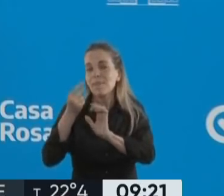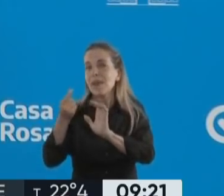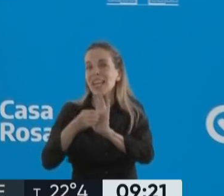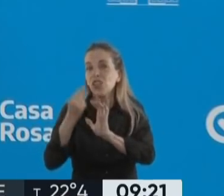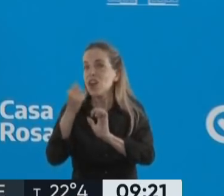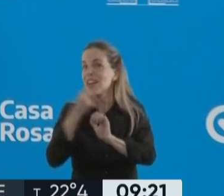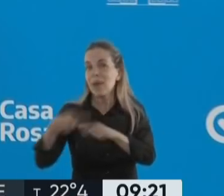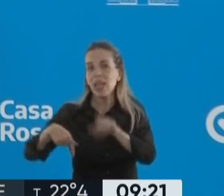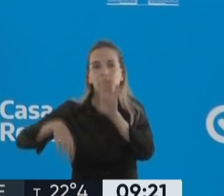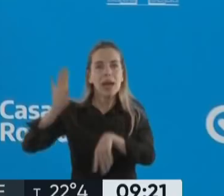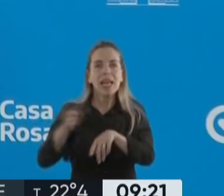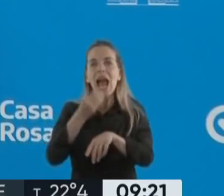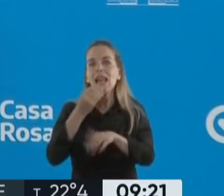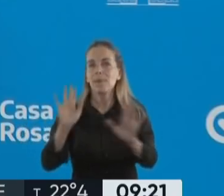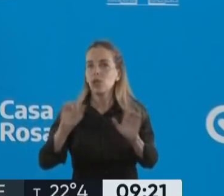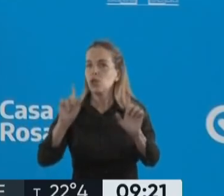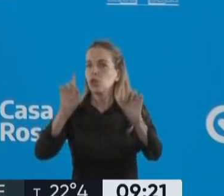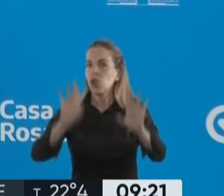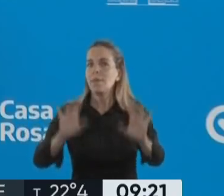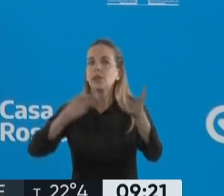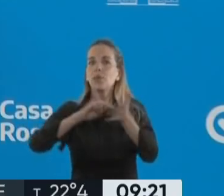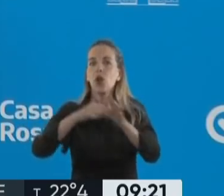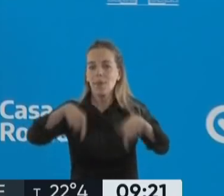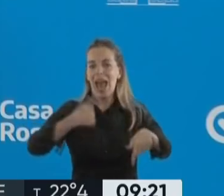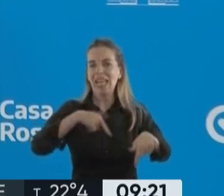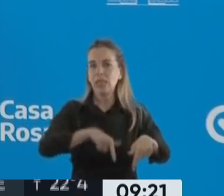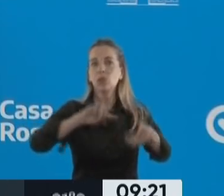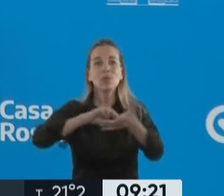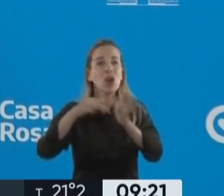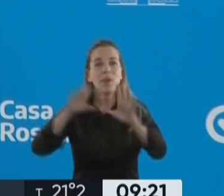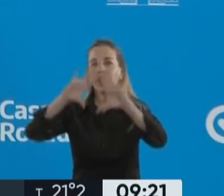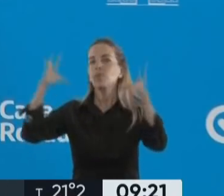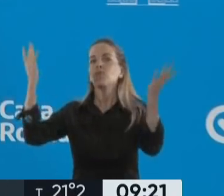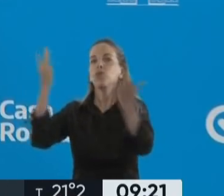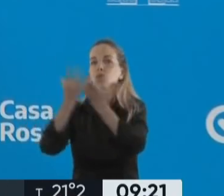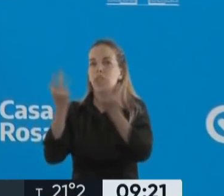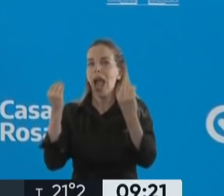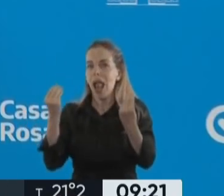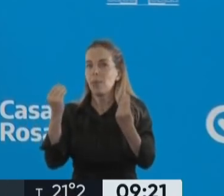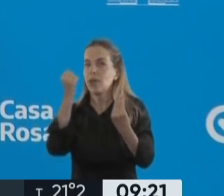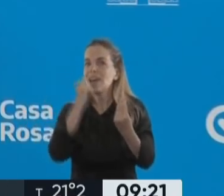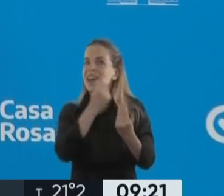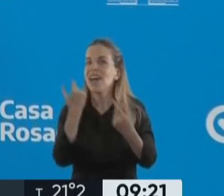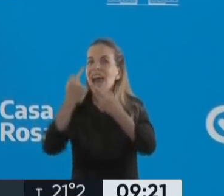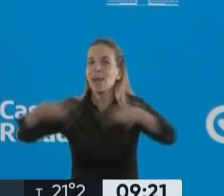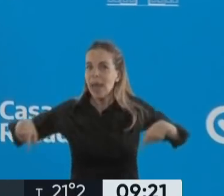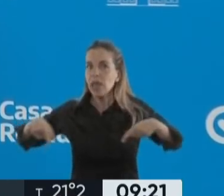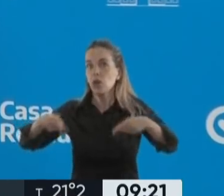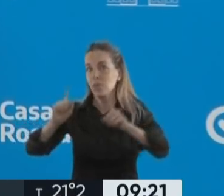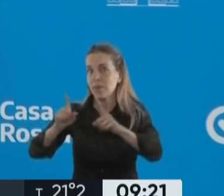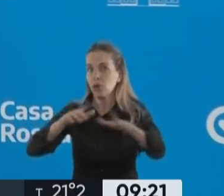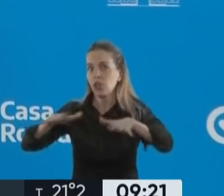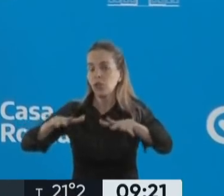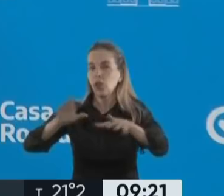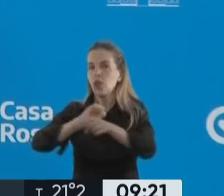los alimentos. No es un problema argentino, es un problema mundial que tiene que ver con el rol que han tenido los medicamentos durante la pandemia, pero nos estamos